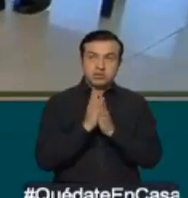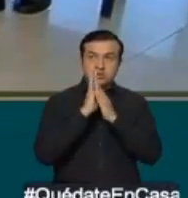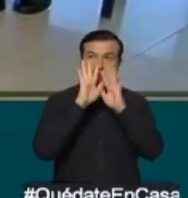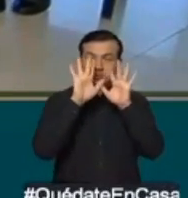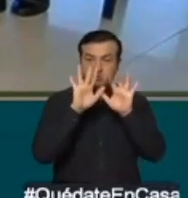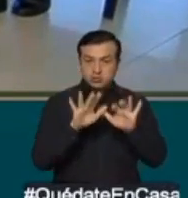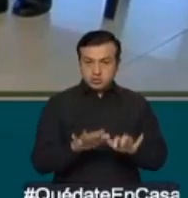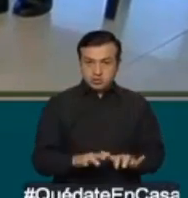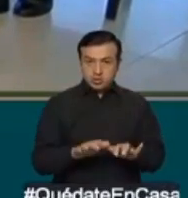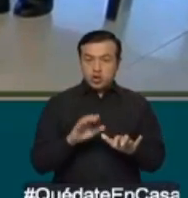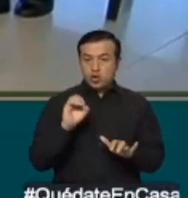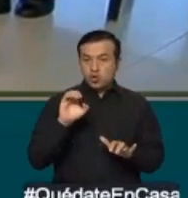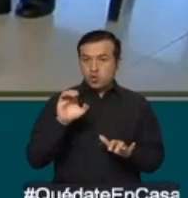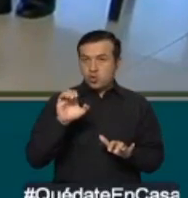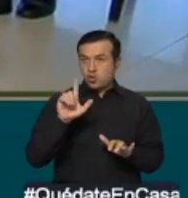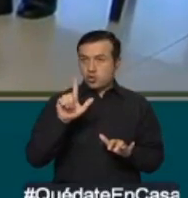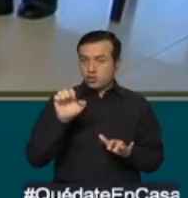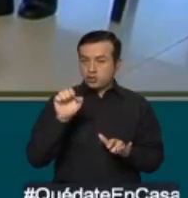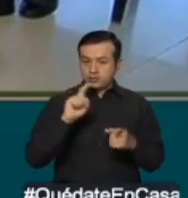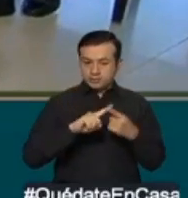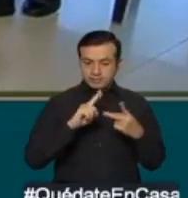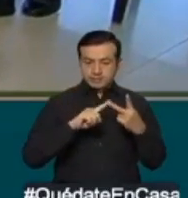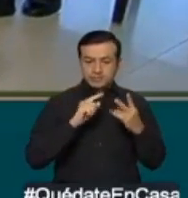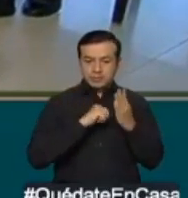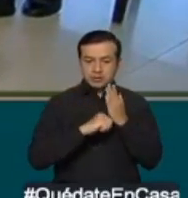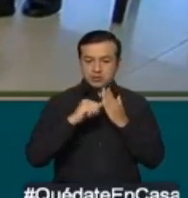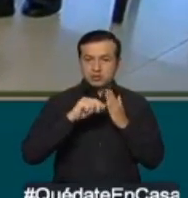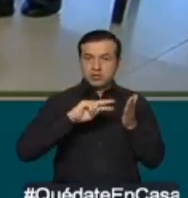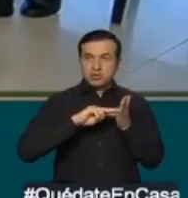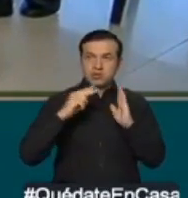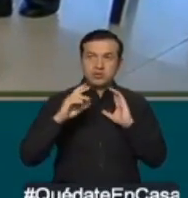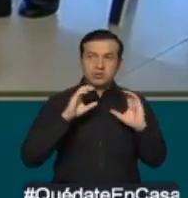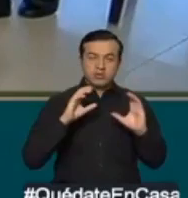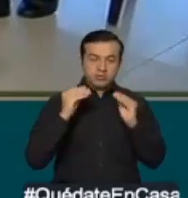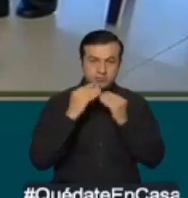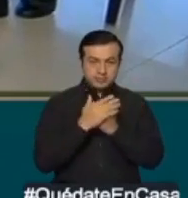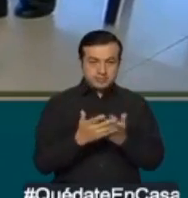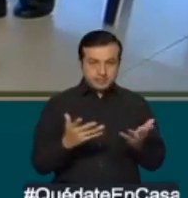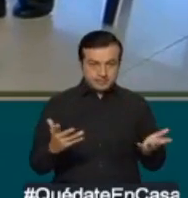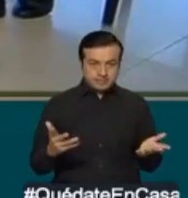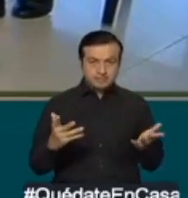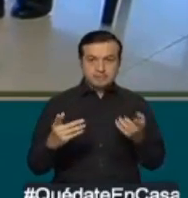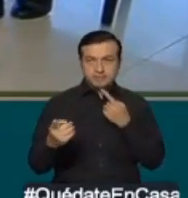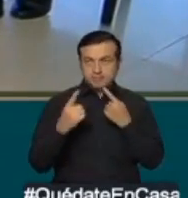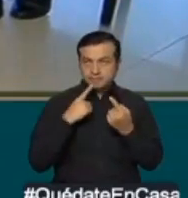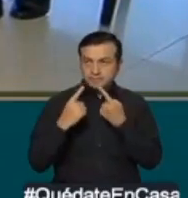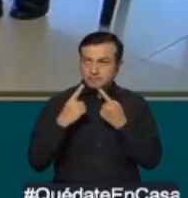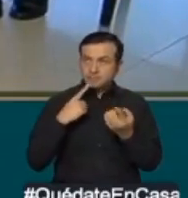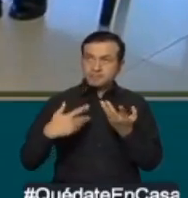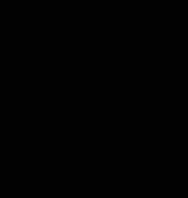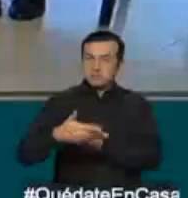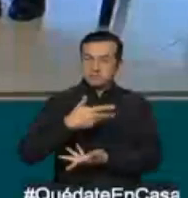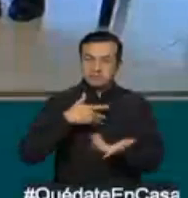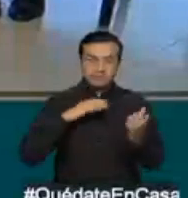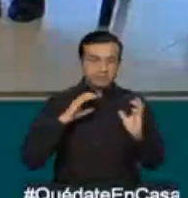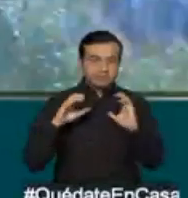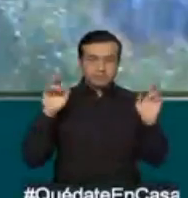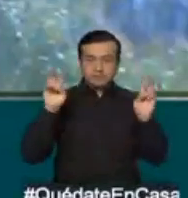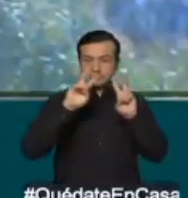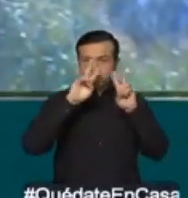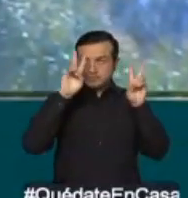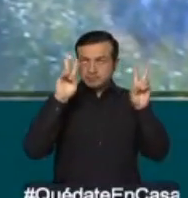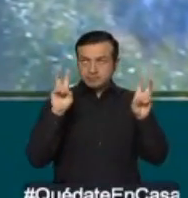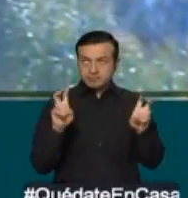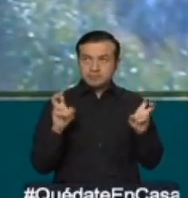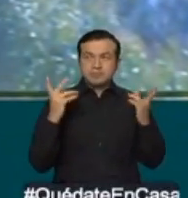emergencias alexandra ocles y también el ministro de telecomunicaciones andrés michelena con quienes conversaremos en estos minutos sobre el